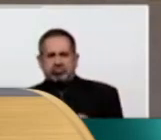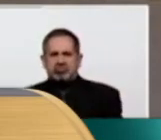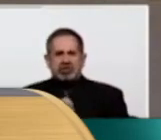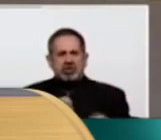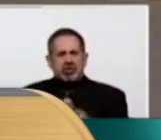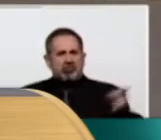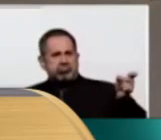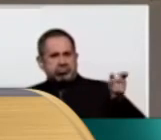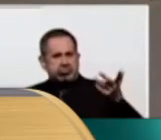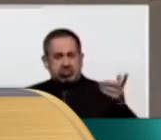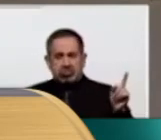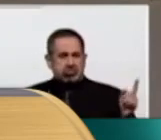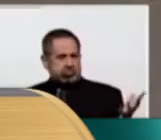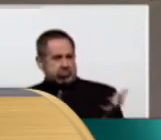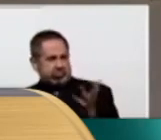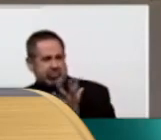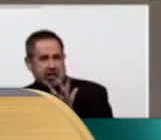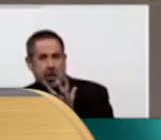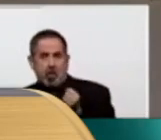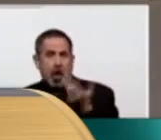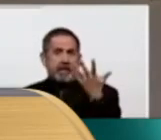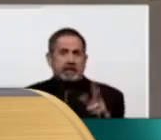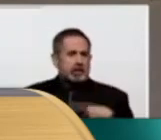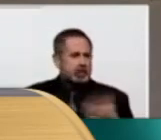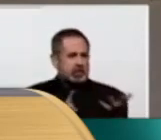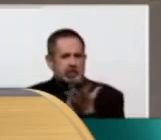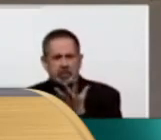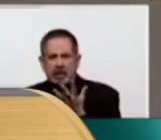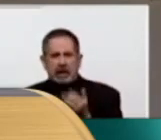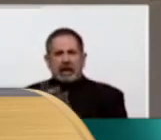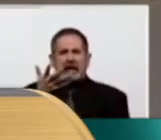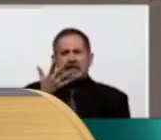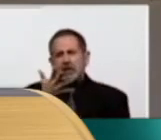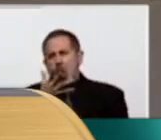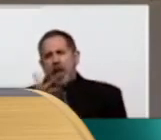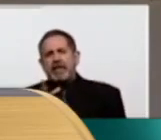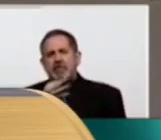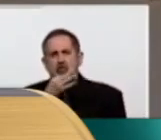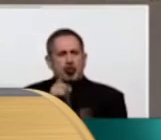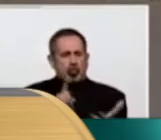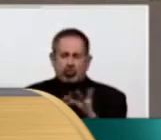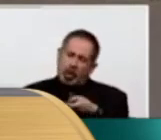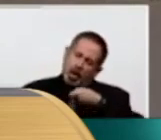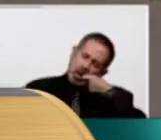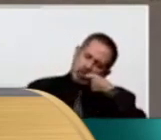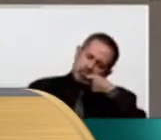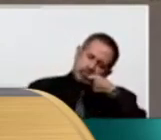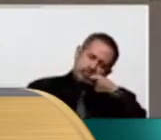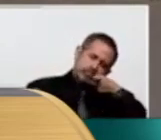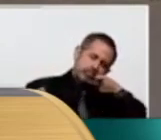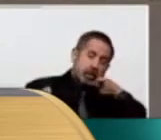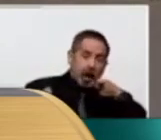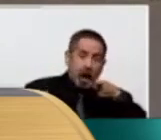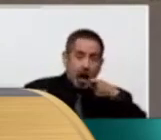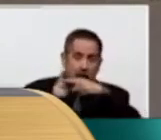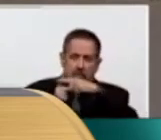largas, alrededor de 10 policías, y durante 5 o 10 minutos estuvieron apuntando